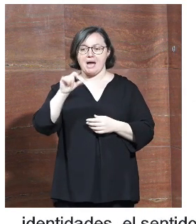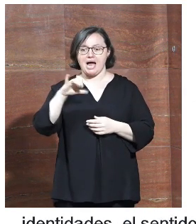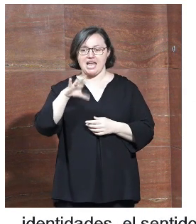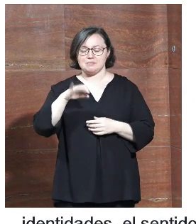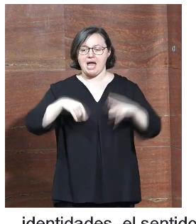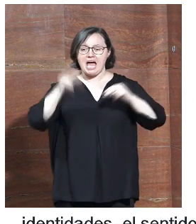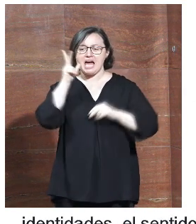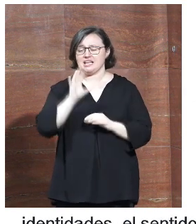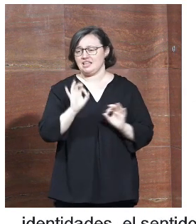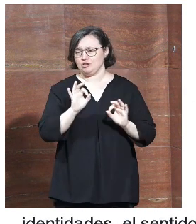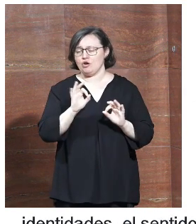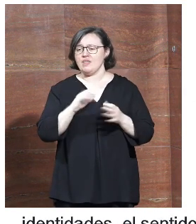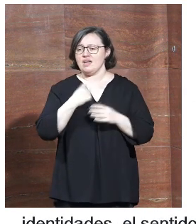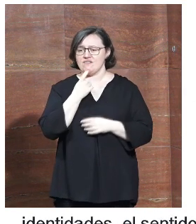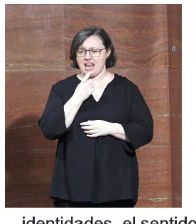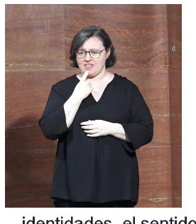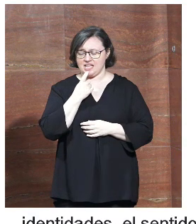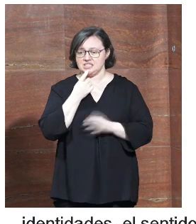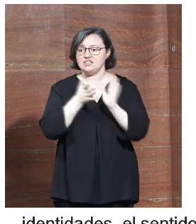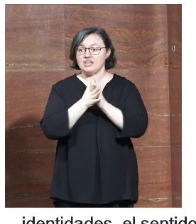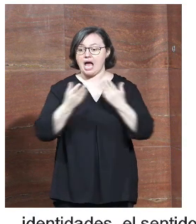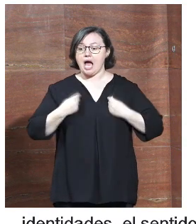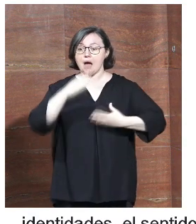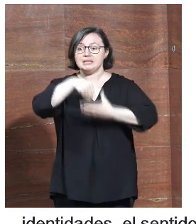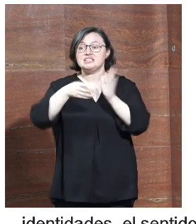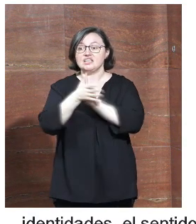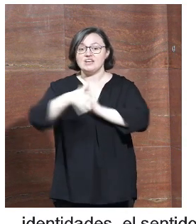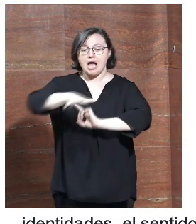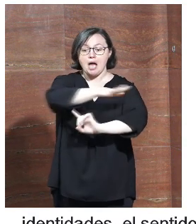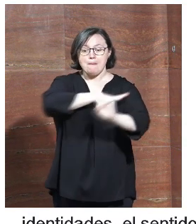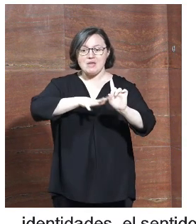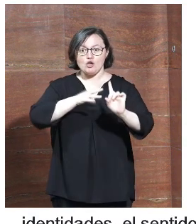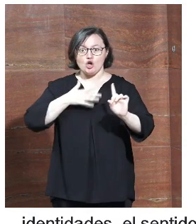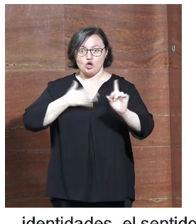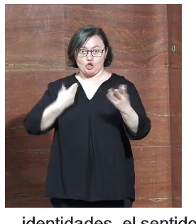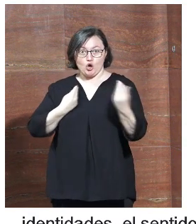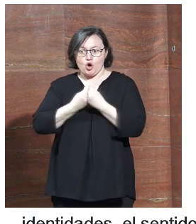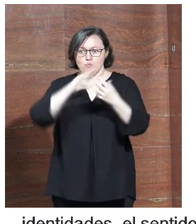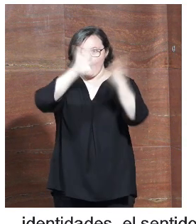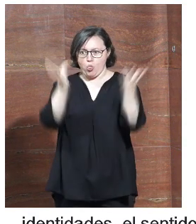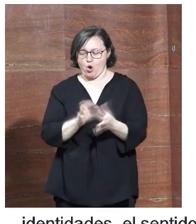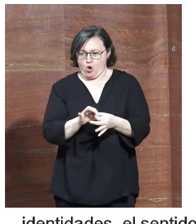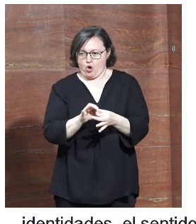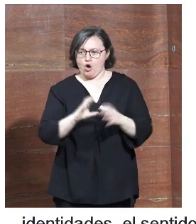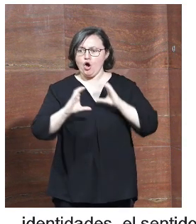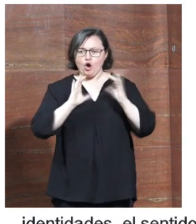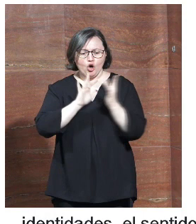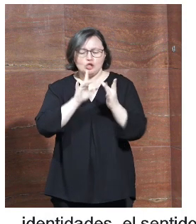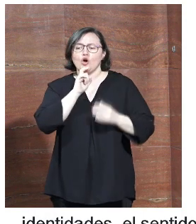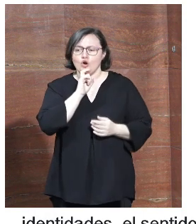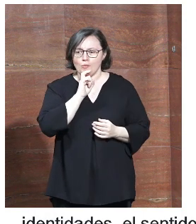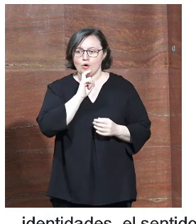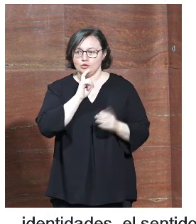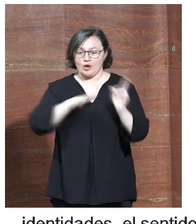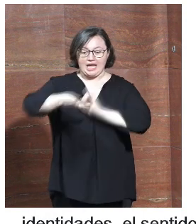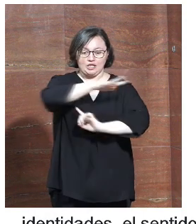arquitecto finlandés, decía que el acto de habitar es el medio fundamental en que uno se relaciona con el mundo. Nos relacionamos en el entorno,